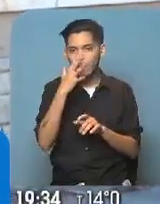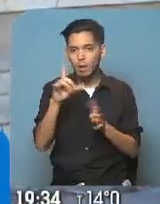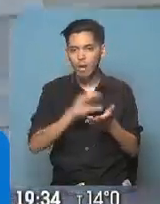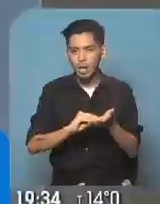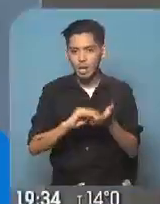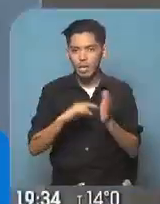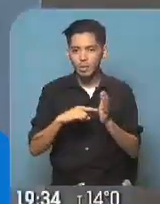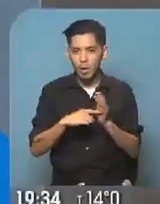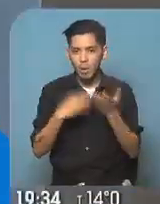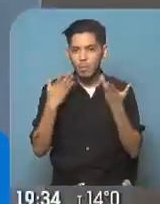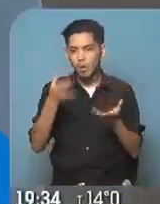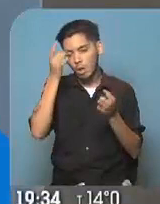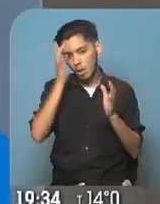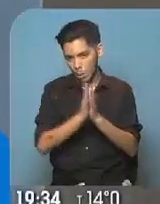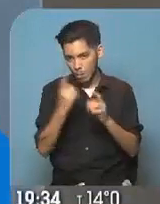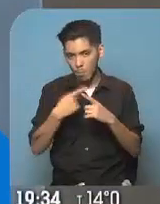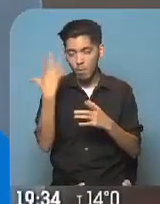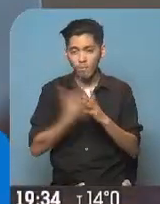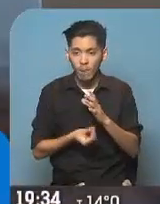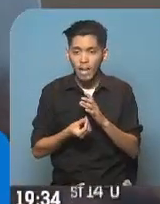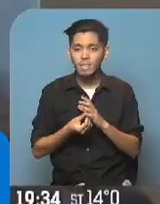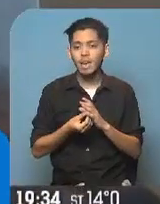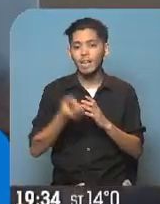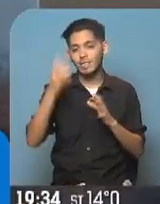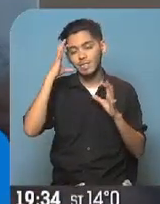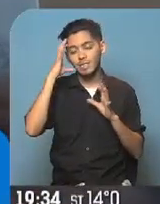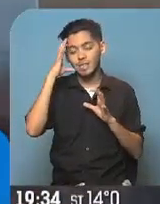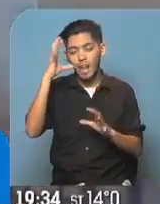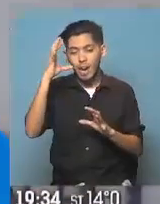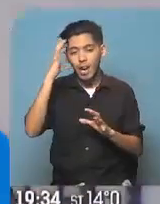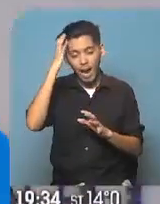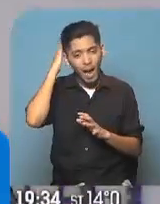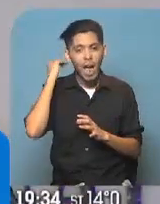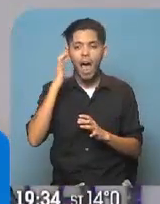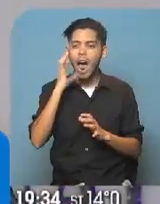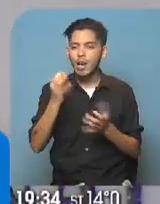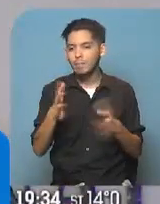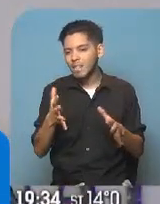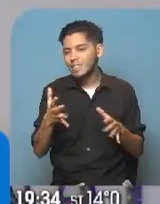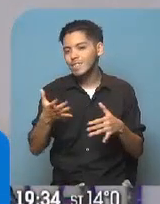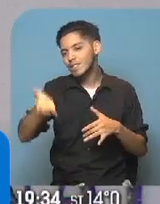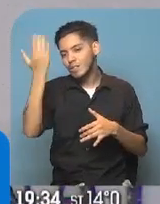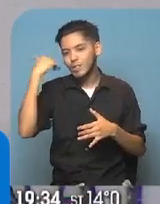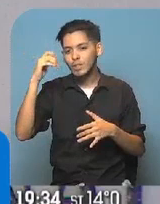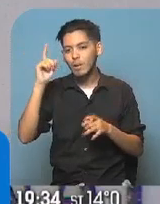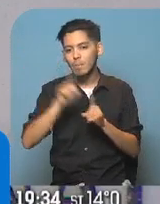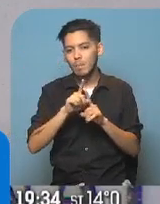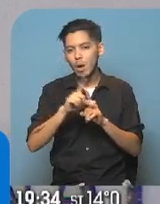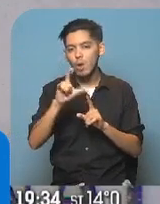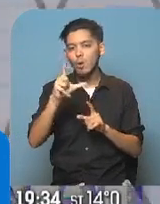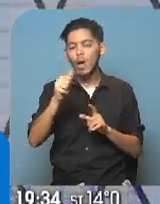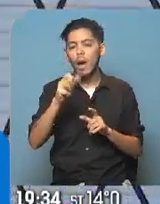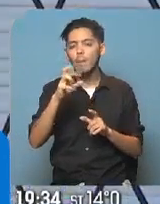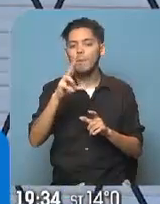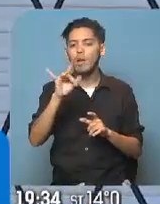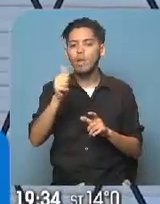ciudad pidió disculpas por el error y se recordó que algo similar había ocurrido con un homenaje a Luca Prodan en